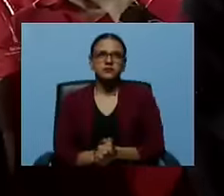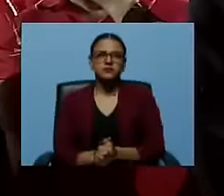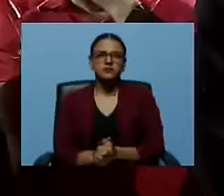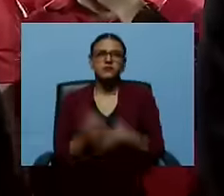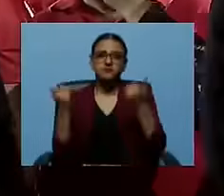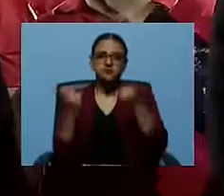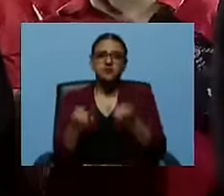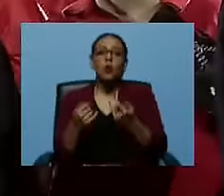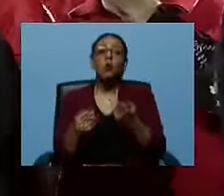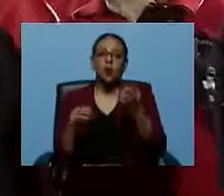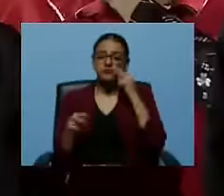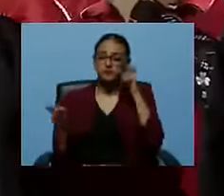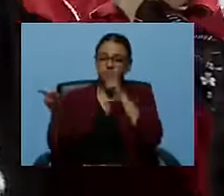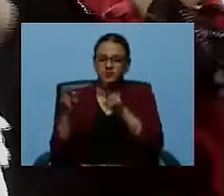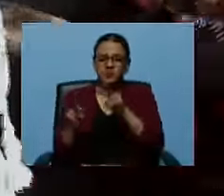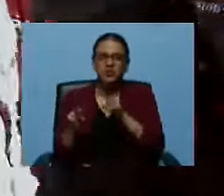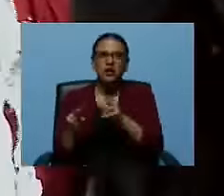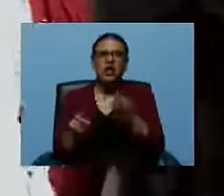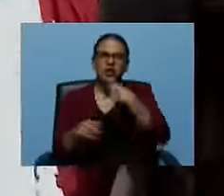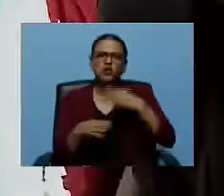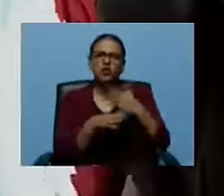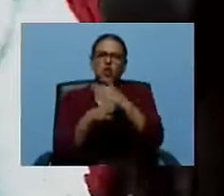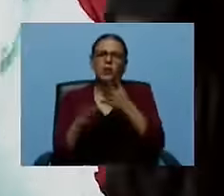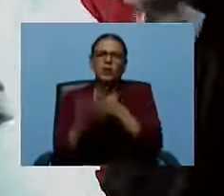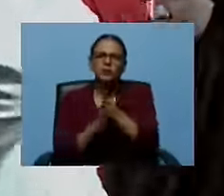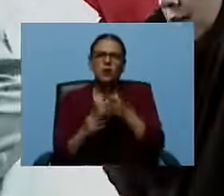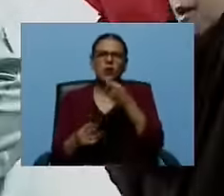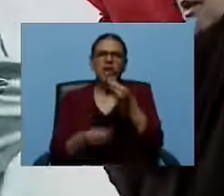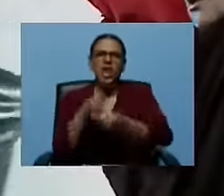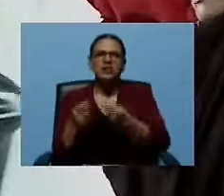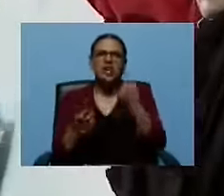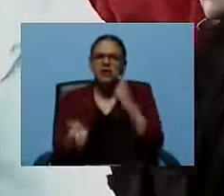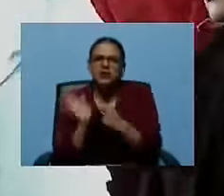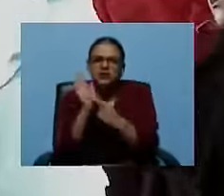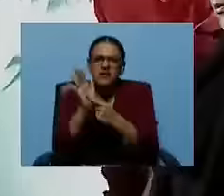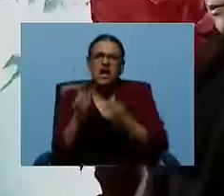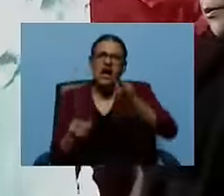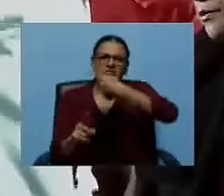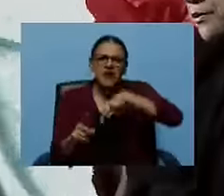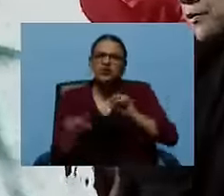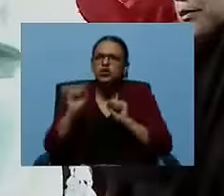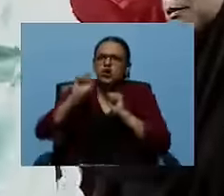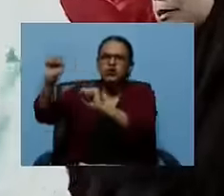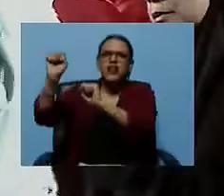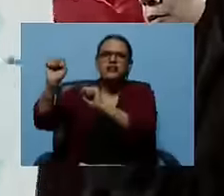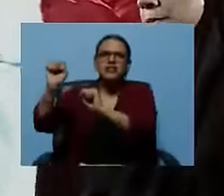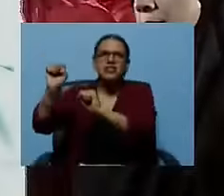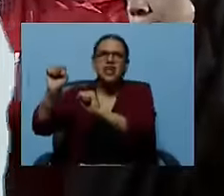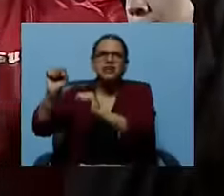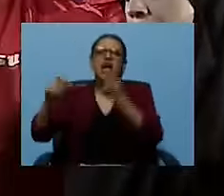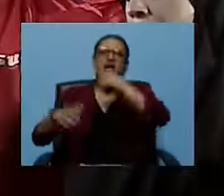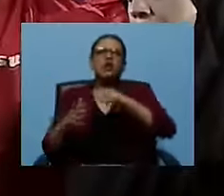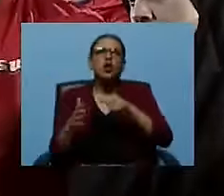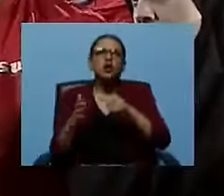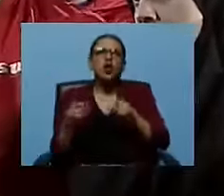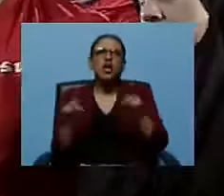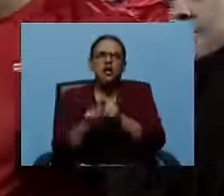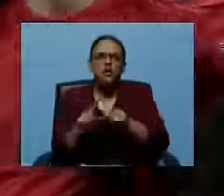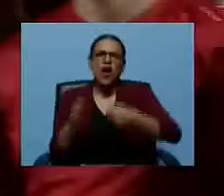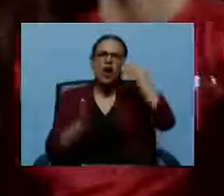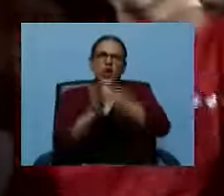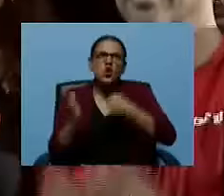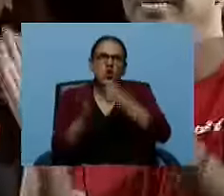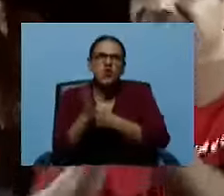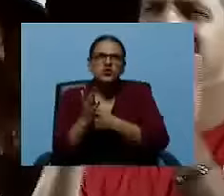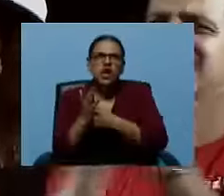Ahora justamente podemos compartir este acto. Este es el símbolo de nuestra resistencia y lucha. Esto es